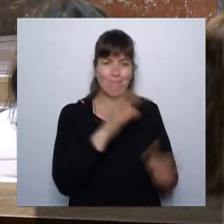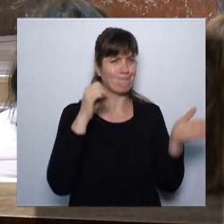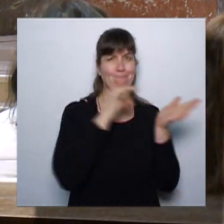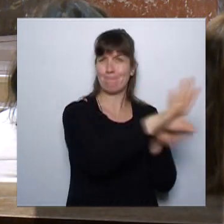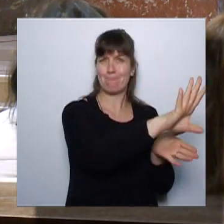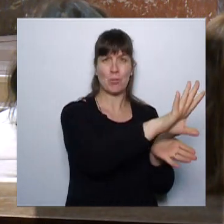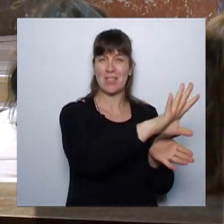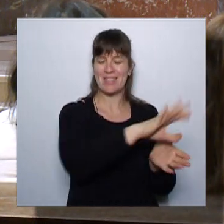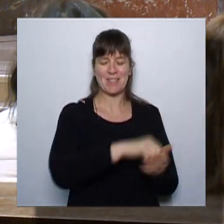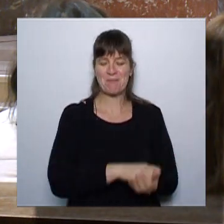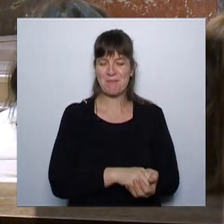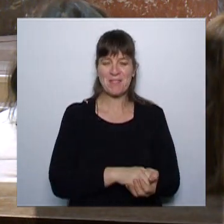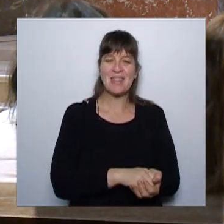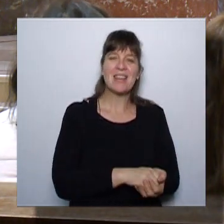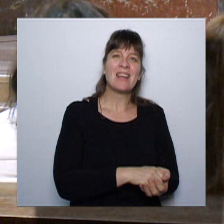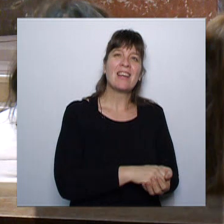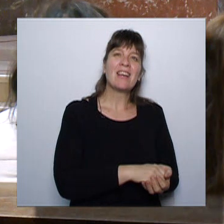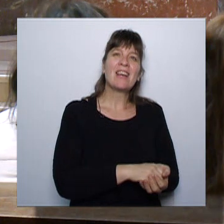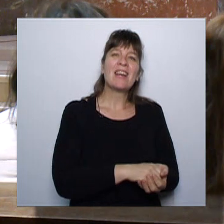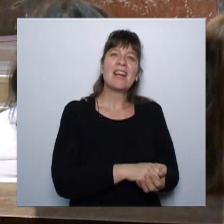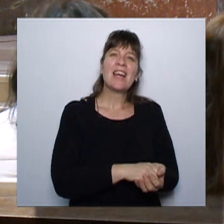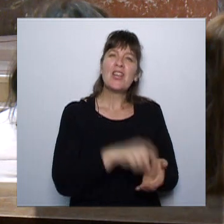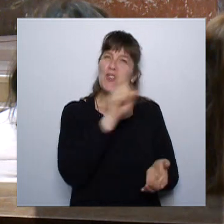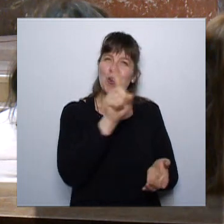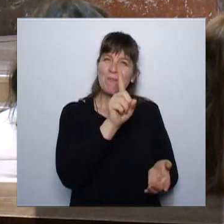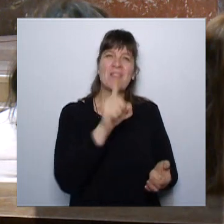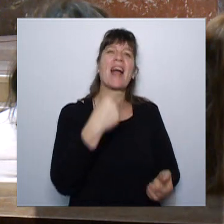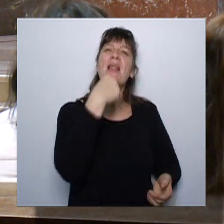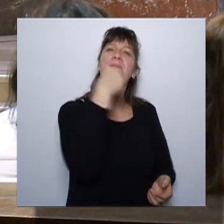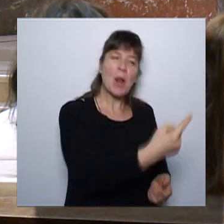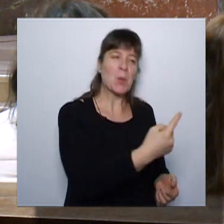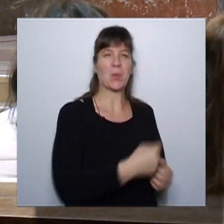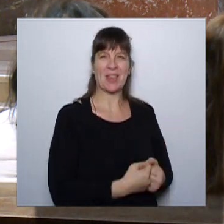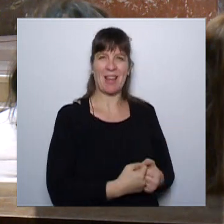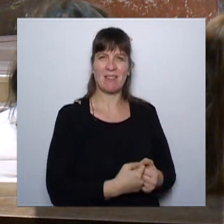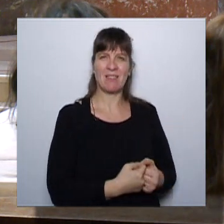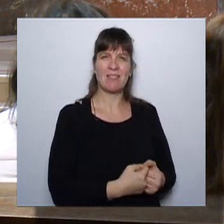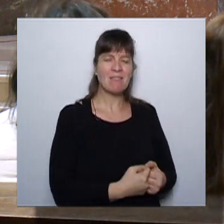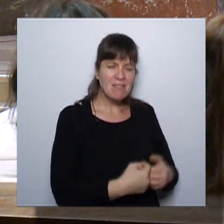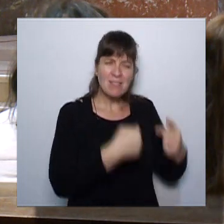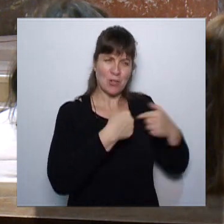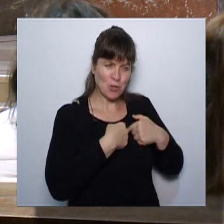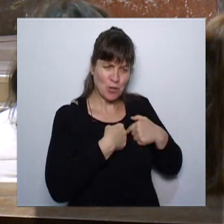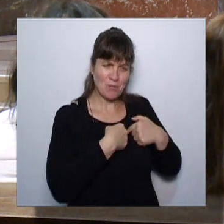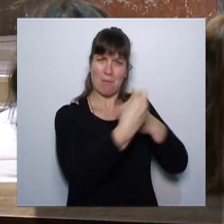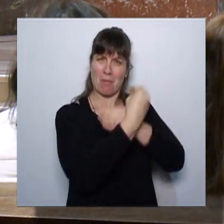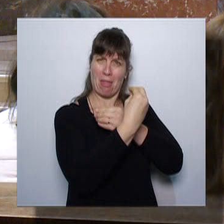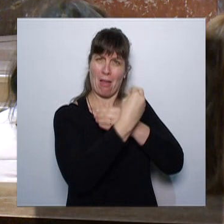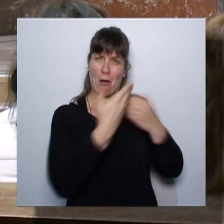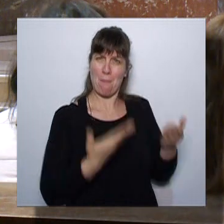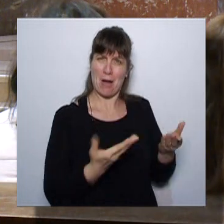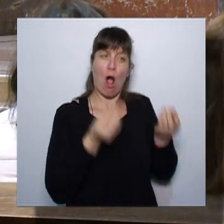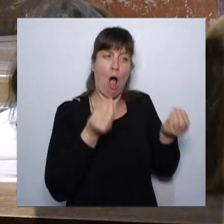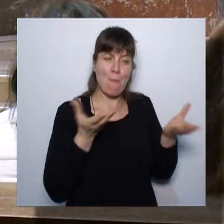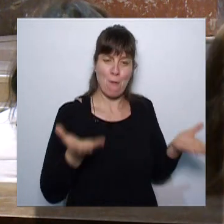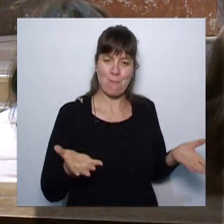los echa sino que inmediatamente les pregunta a los apóstoles con qué le van a dar de comer y estos no